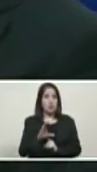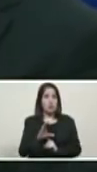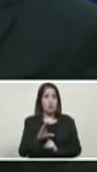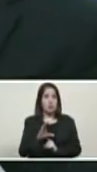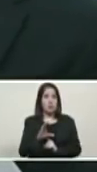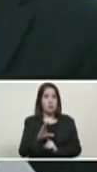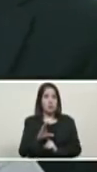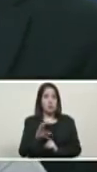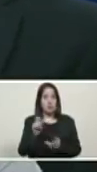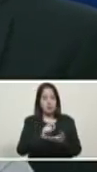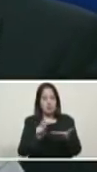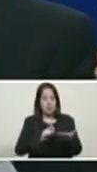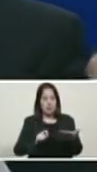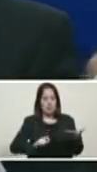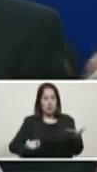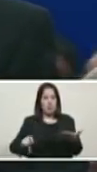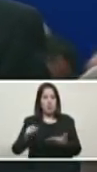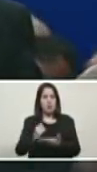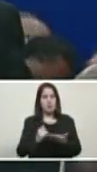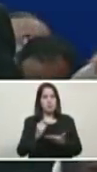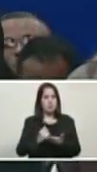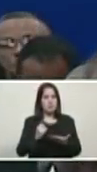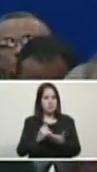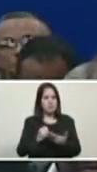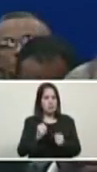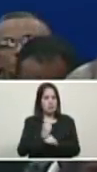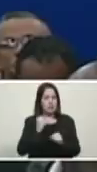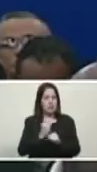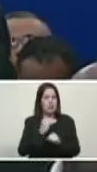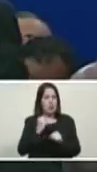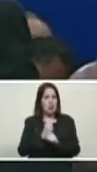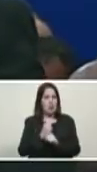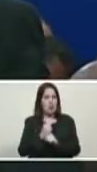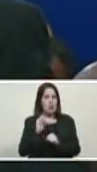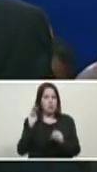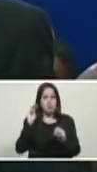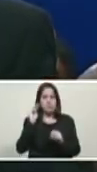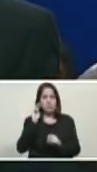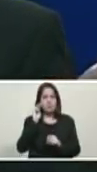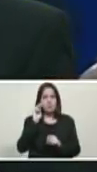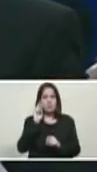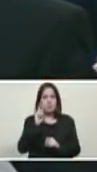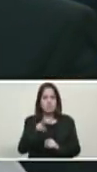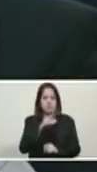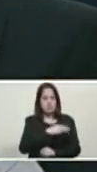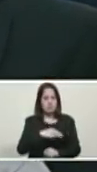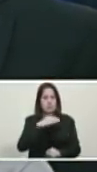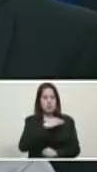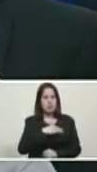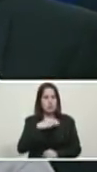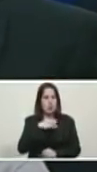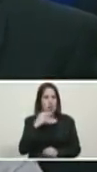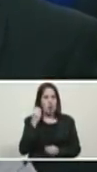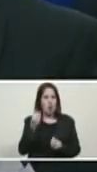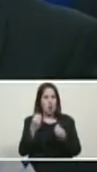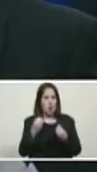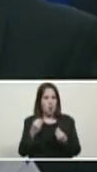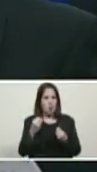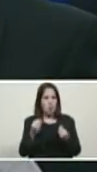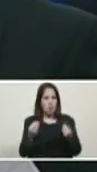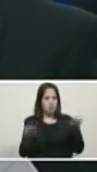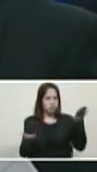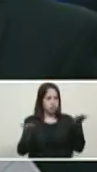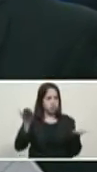venezolano nosotros colocamos a la orden de la misión del estado mayor de la misión una radiografía